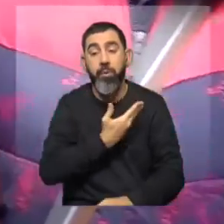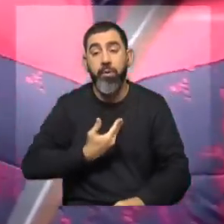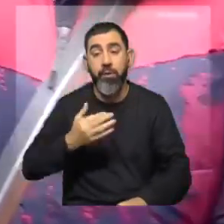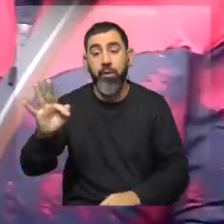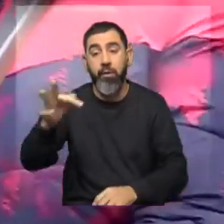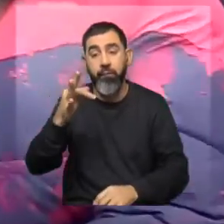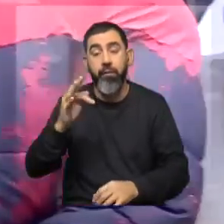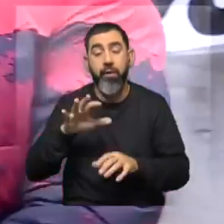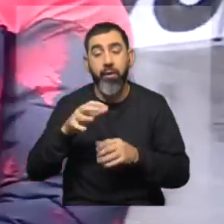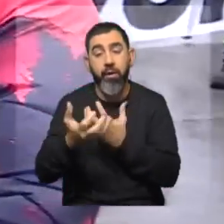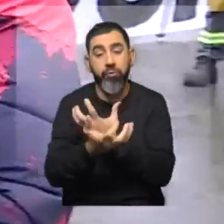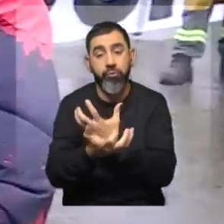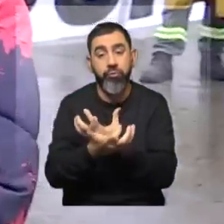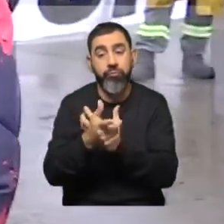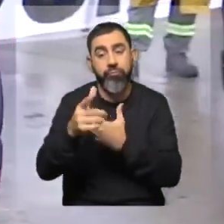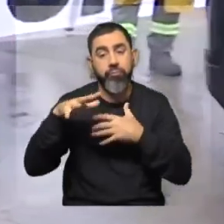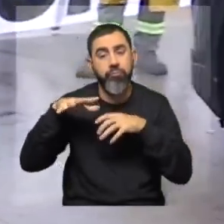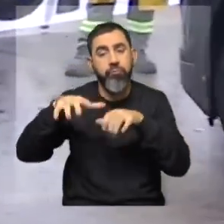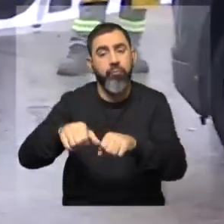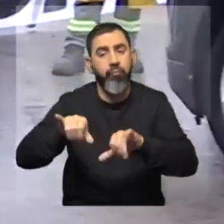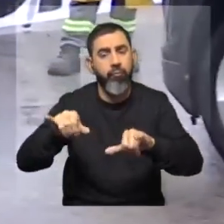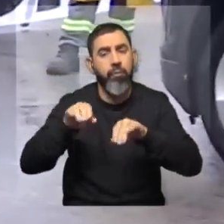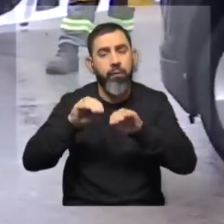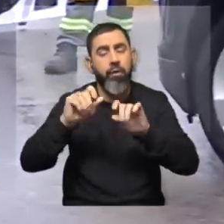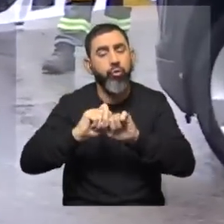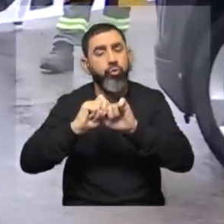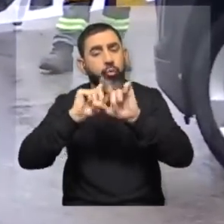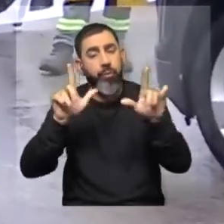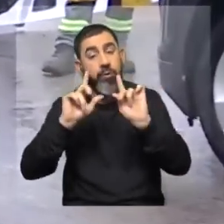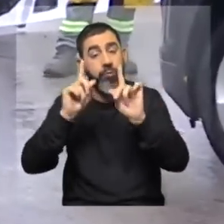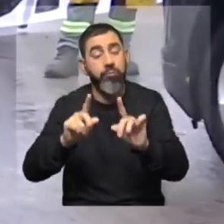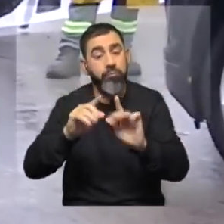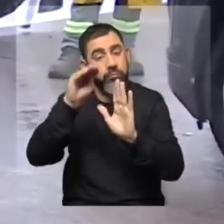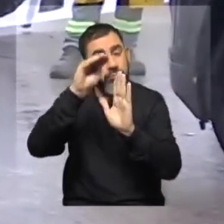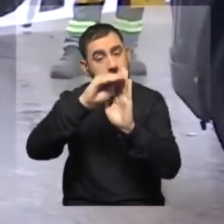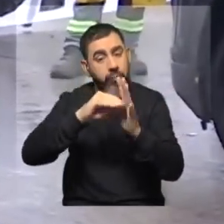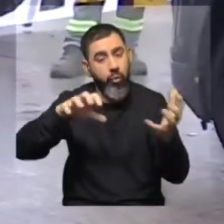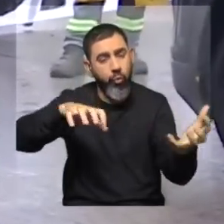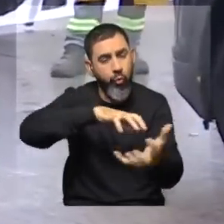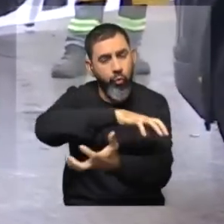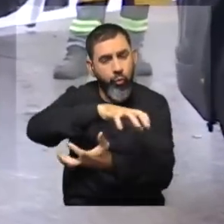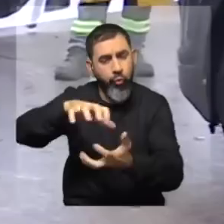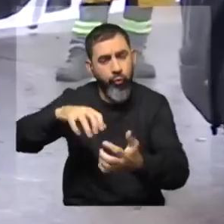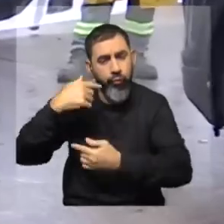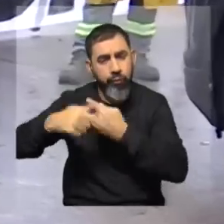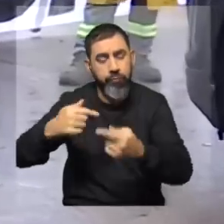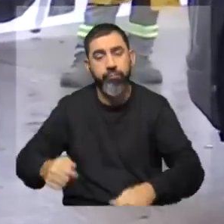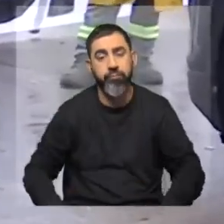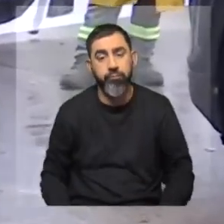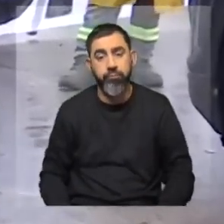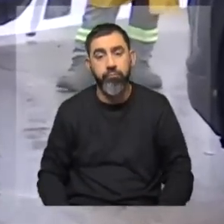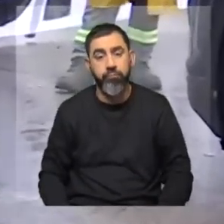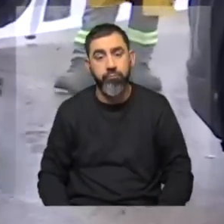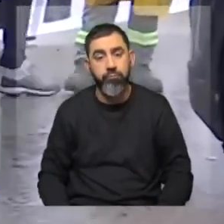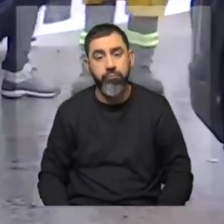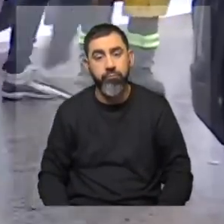esta ocupación Bueno ya había sido anunciada es sorpresiva y es parte de un conflicto que ustedes vienen llevando ala sí es una